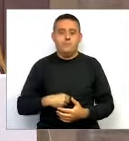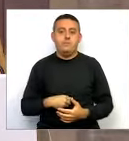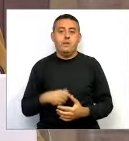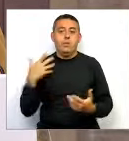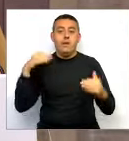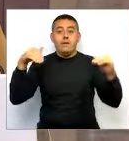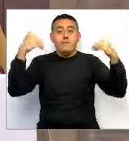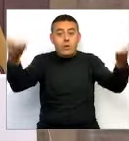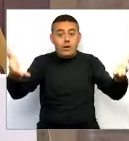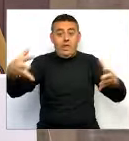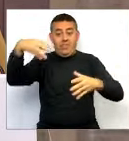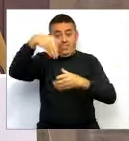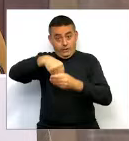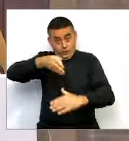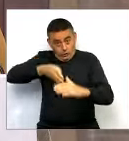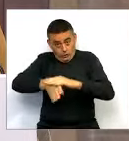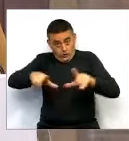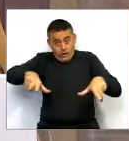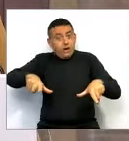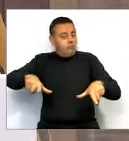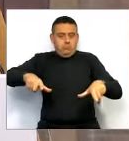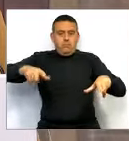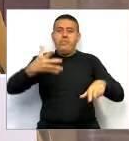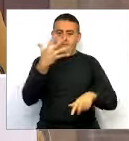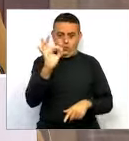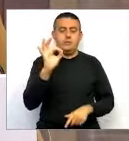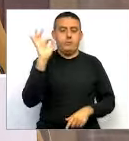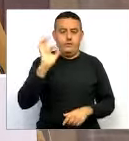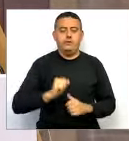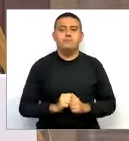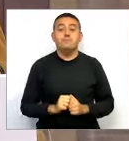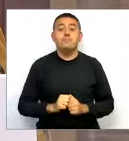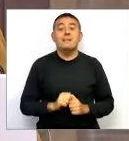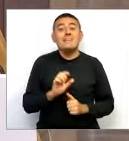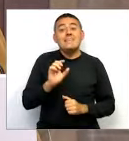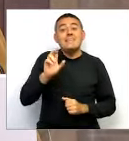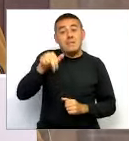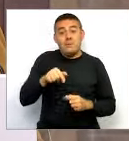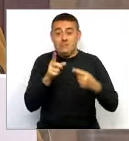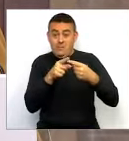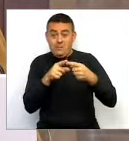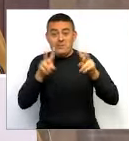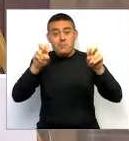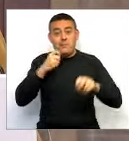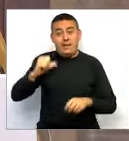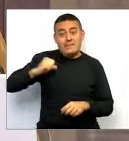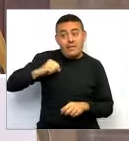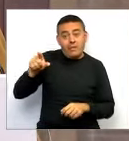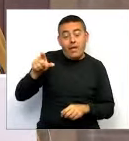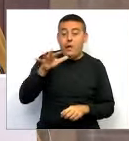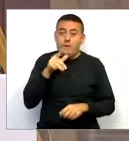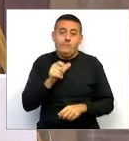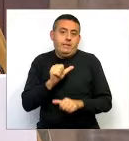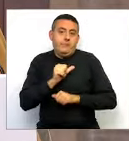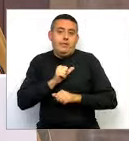interior y respecto a la residencia pues estamos a la espera de conocer los resultados de las PCR saben